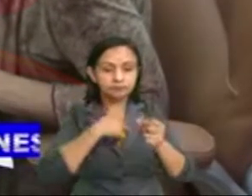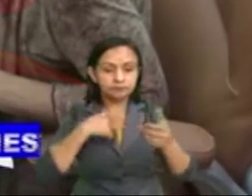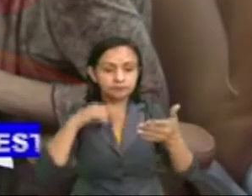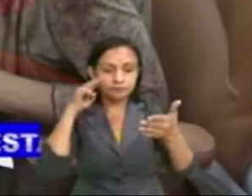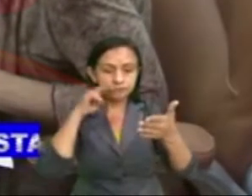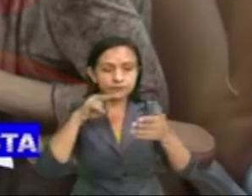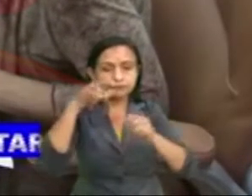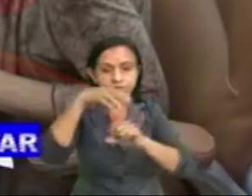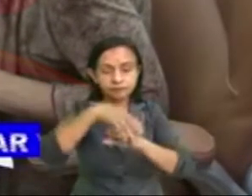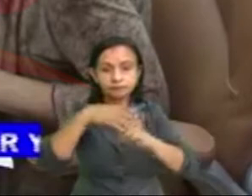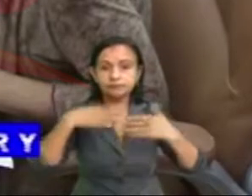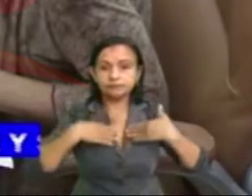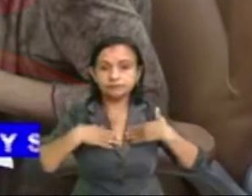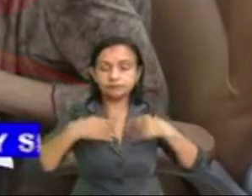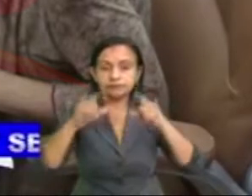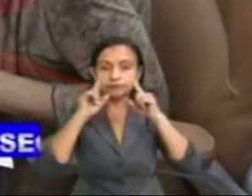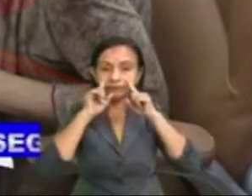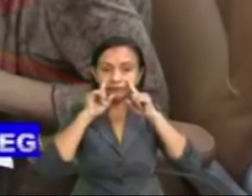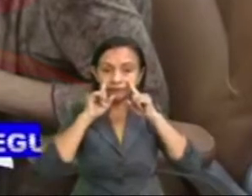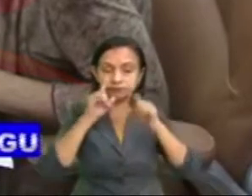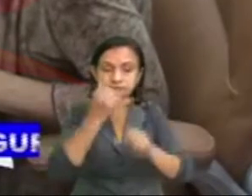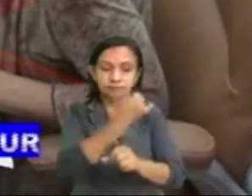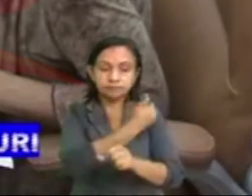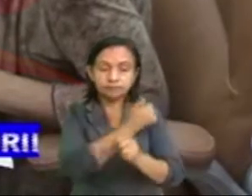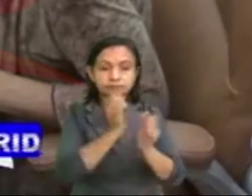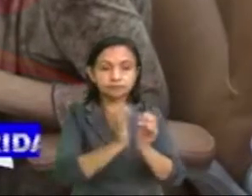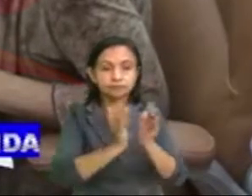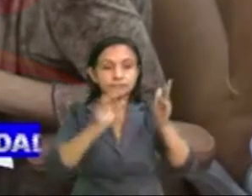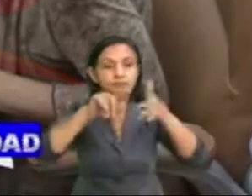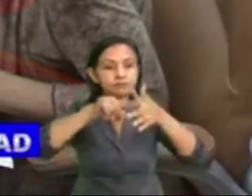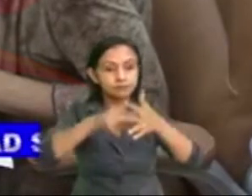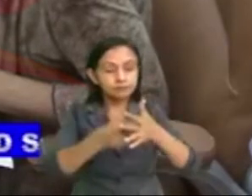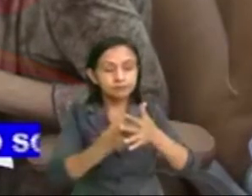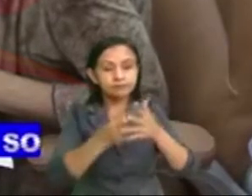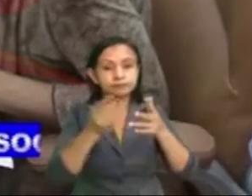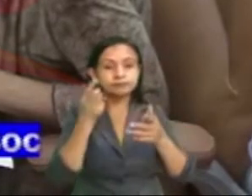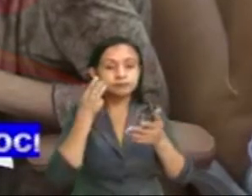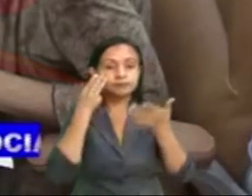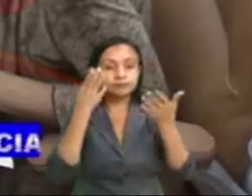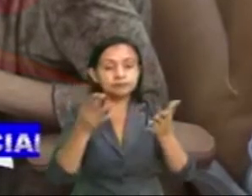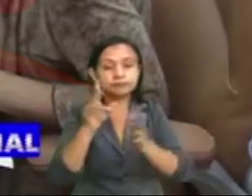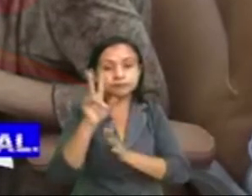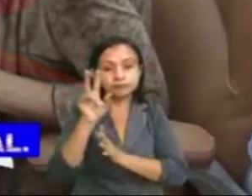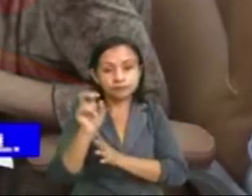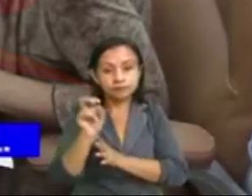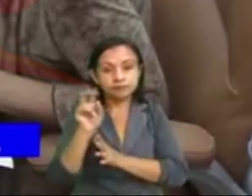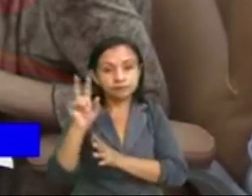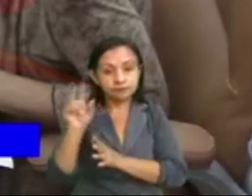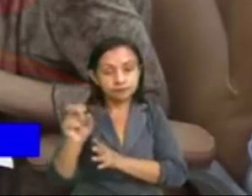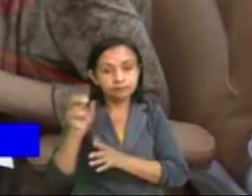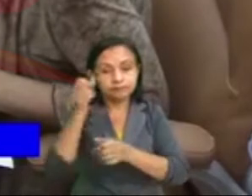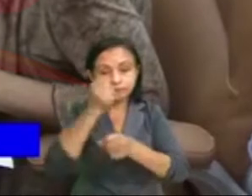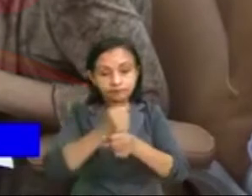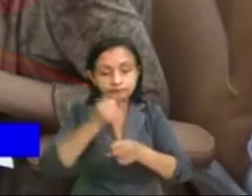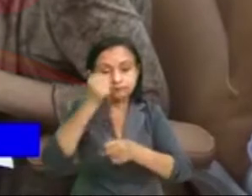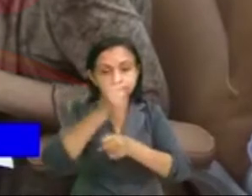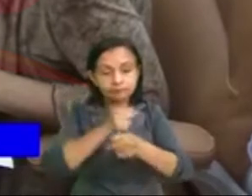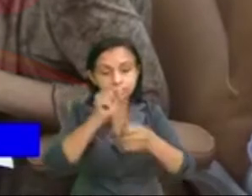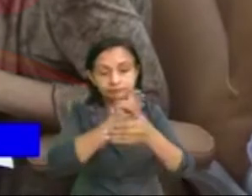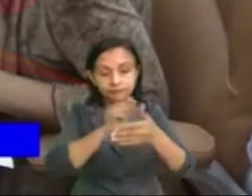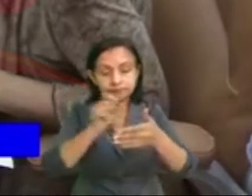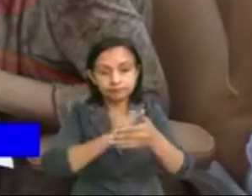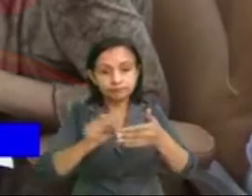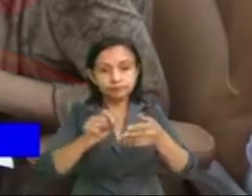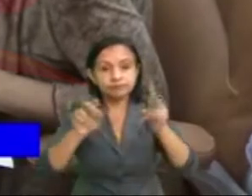la Comisión de Salud y Seguridad Social inició en el mes de mayo 2020 elaborando el documento de limitación